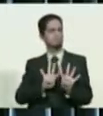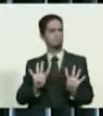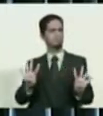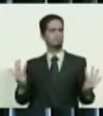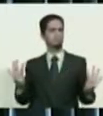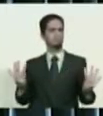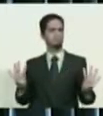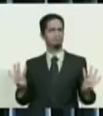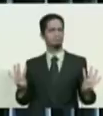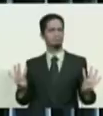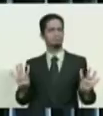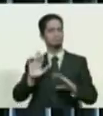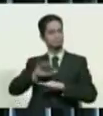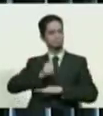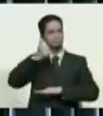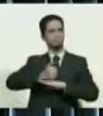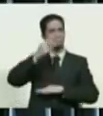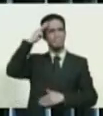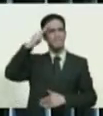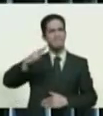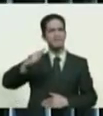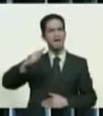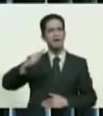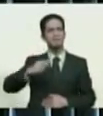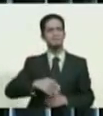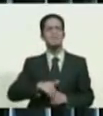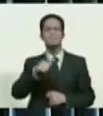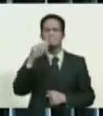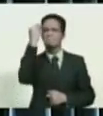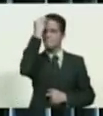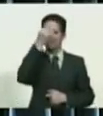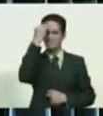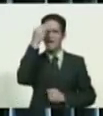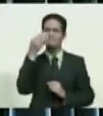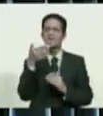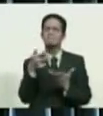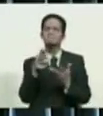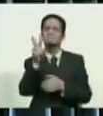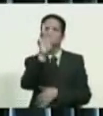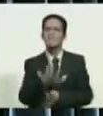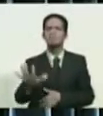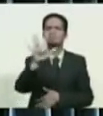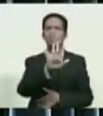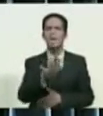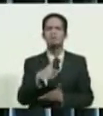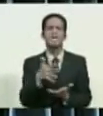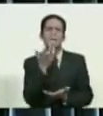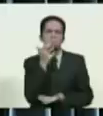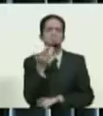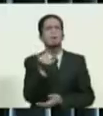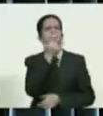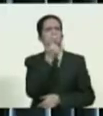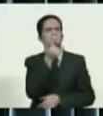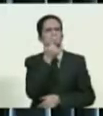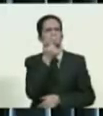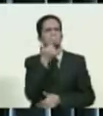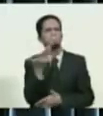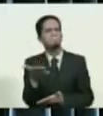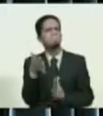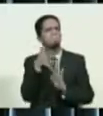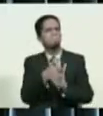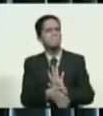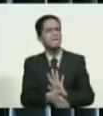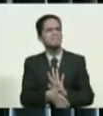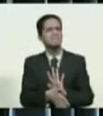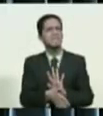alto mando militar. Pensó en el pueblo de Venezuela. ¿Qué hubiera ocurrido? ¿Qué hubiera